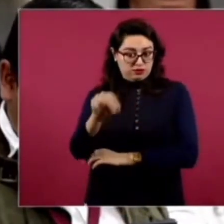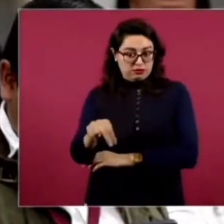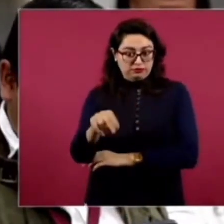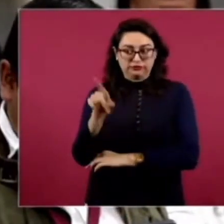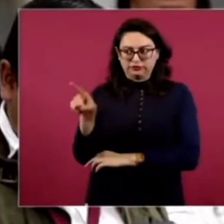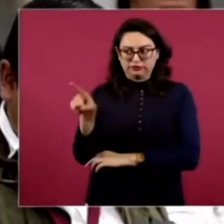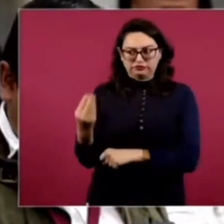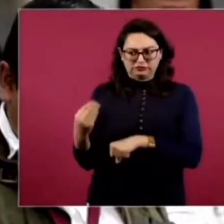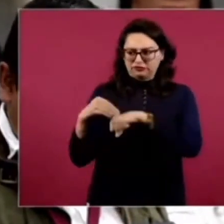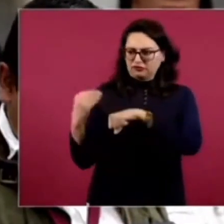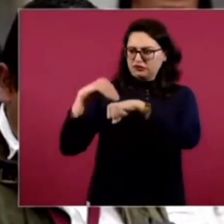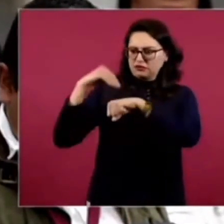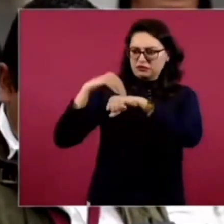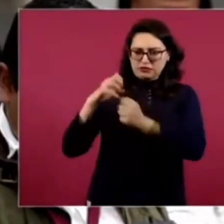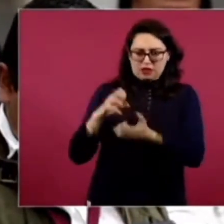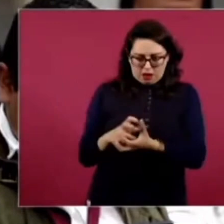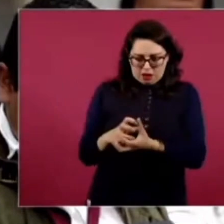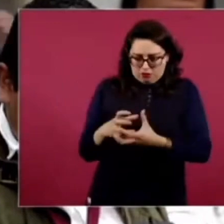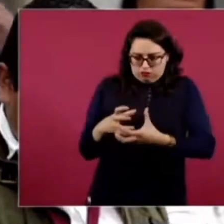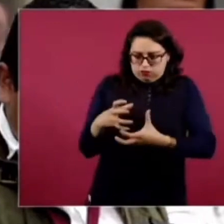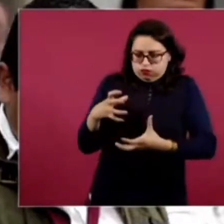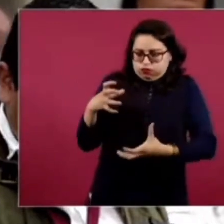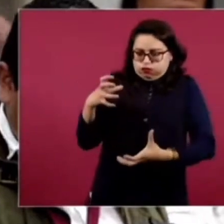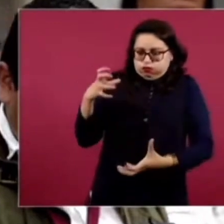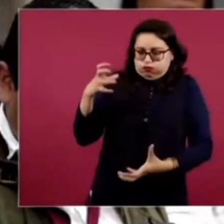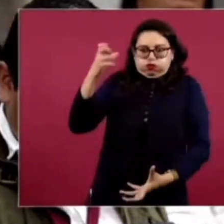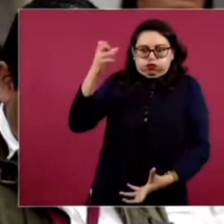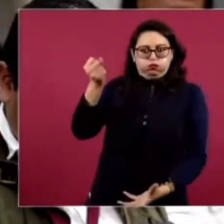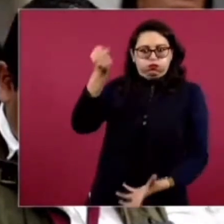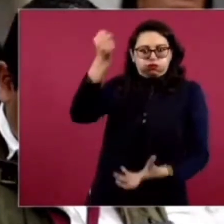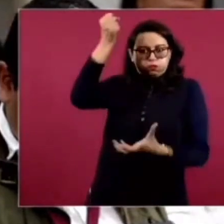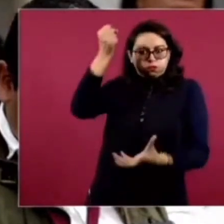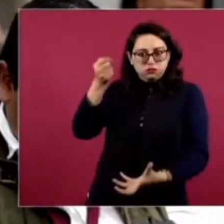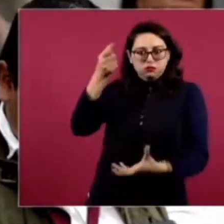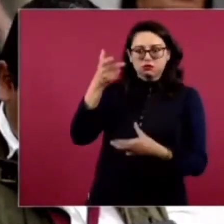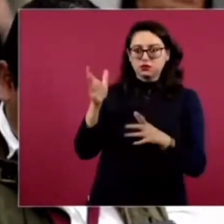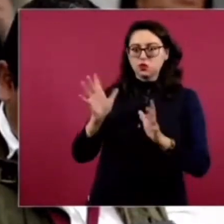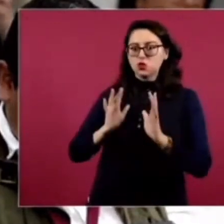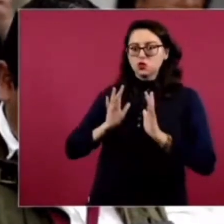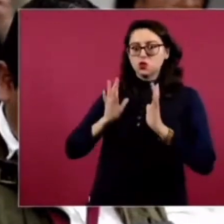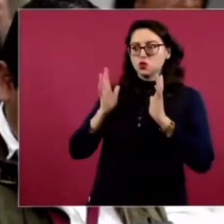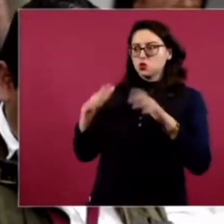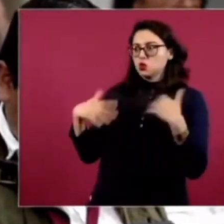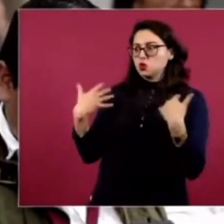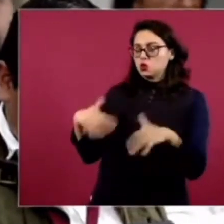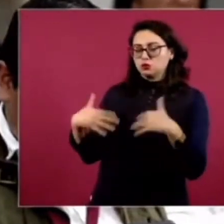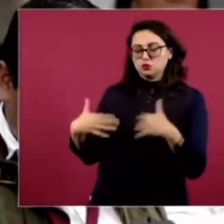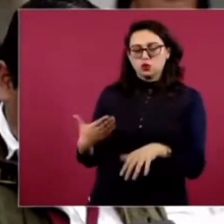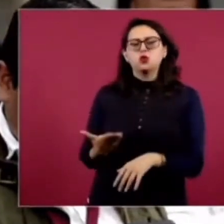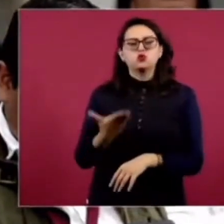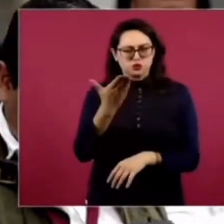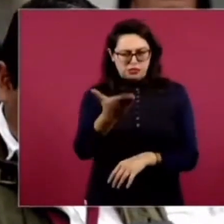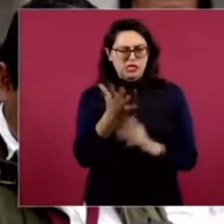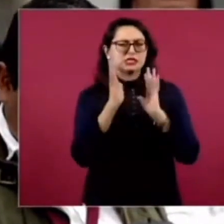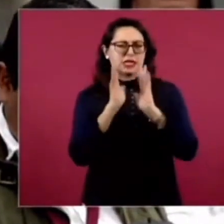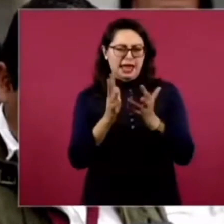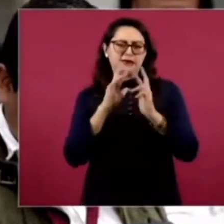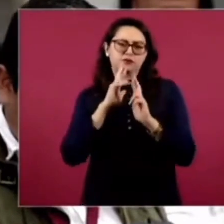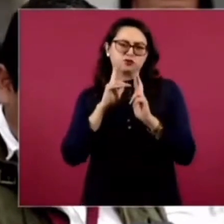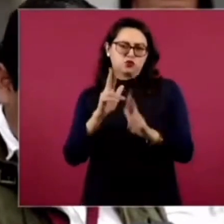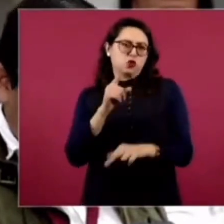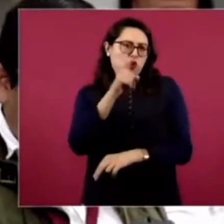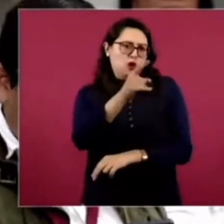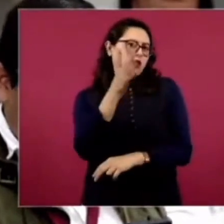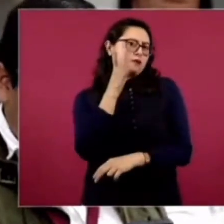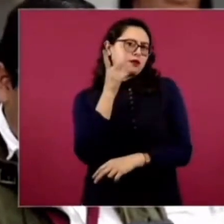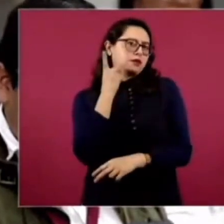están pidiendo adicionalmente y que usted ya ha respondido al respecto, cuál es su postura y que quede en la Cámara de Diputados. Ayer mismo